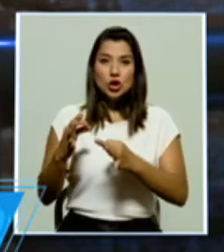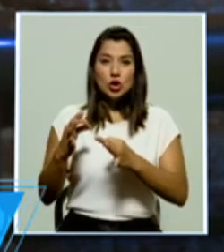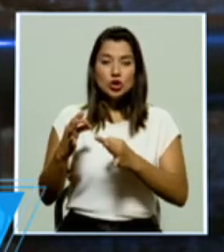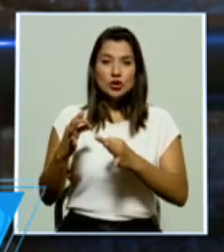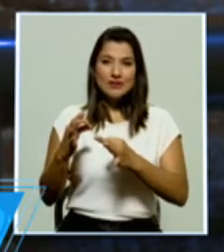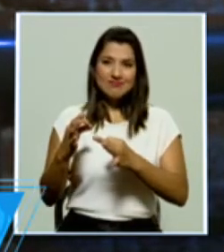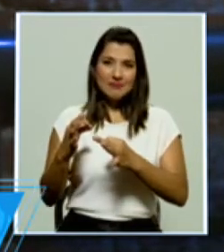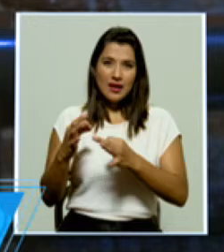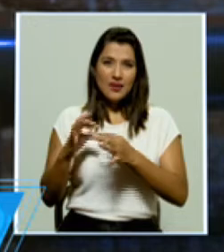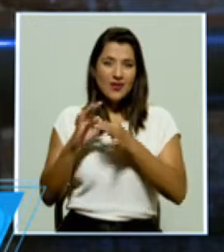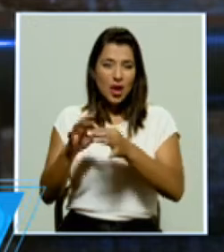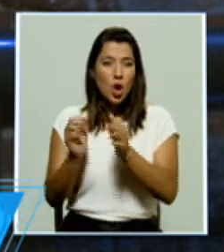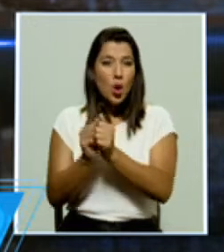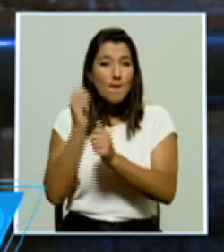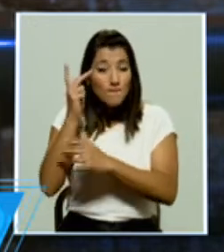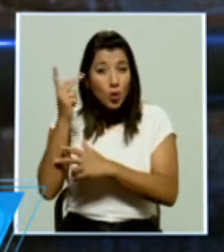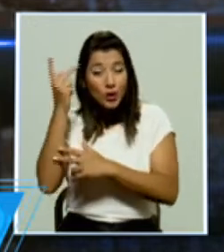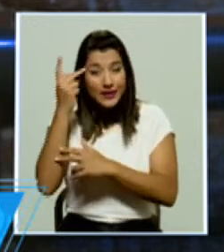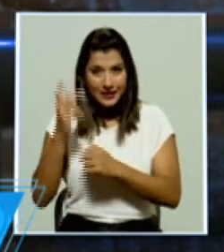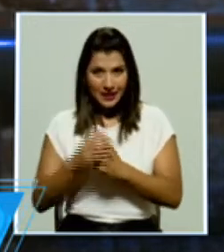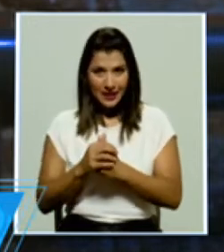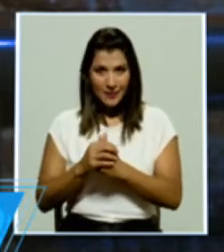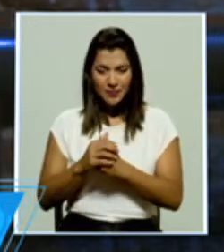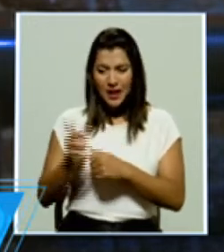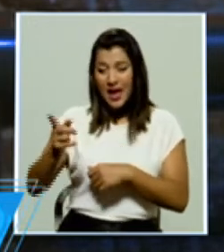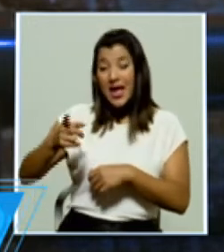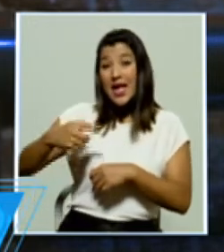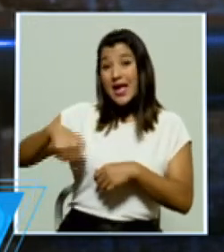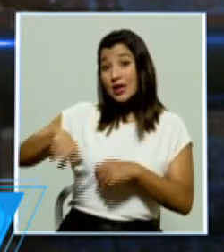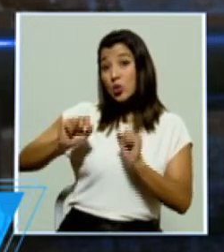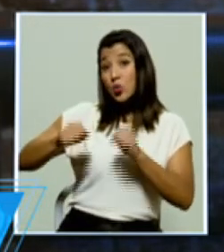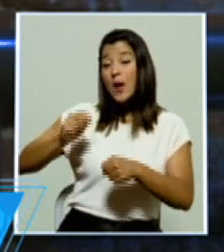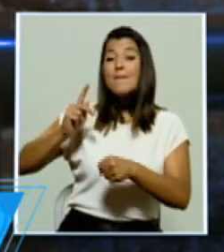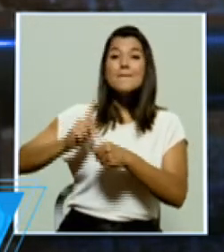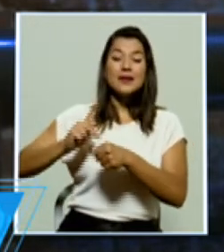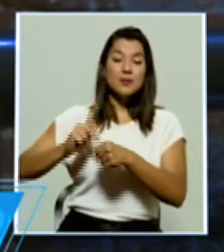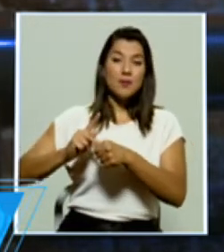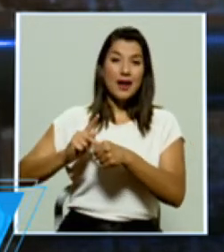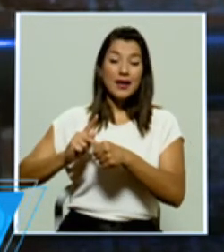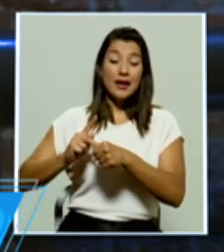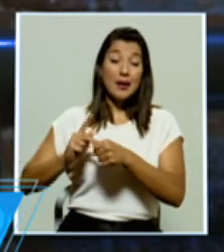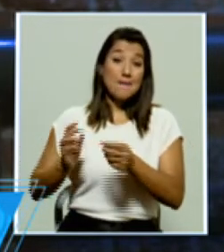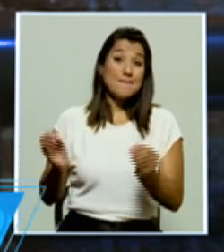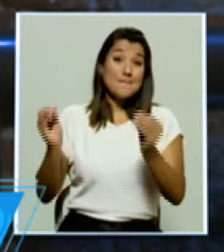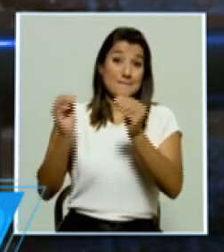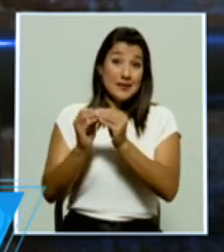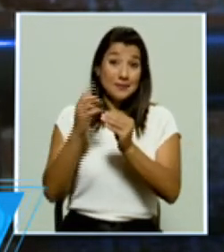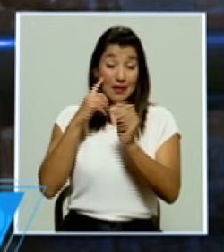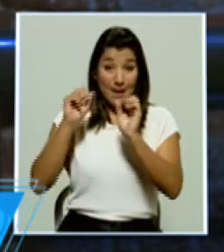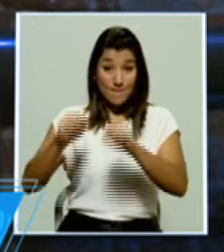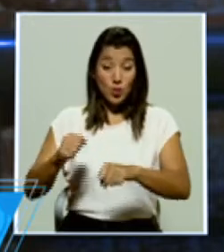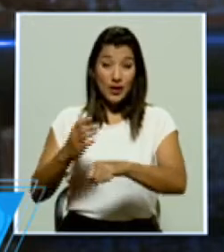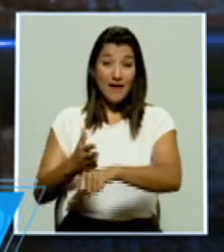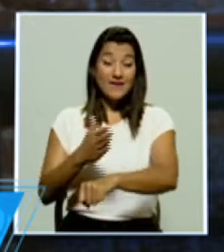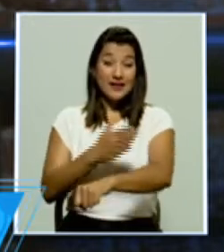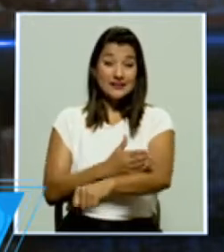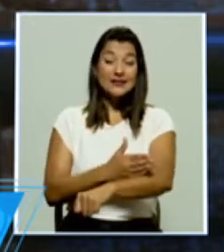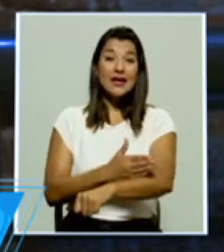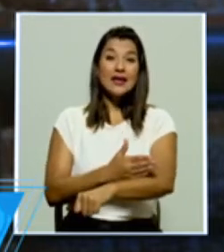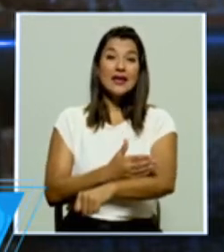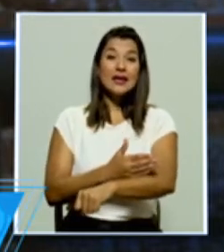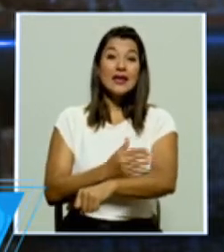digamos en los filtros de donde podemos sentir que los pulsos son favorables para poder avanzar en ese espacio,